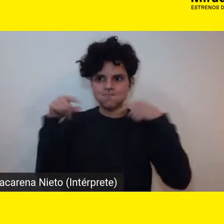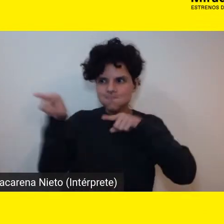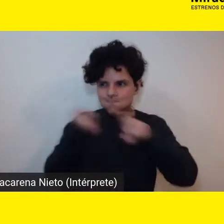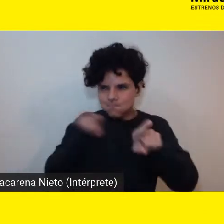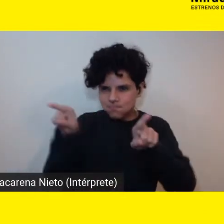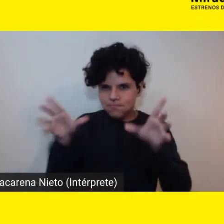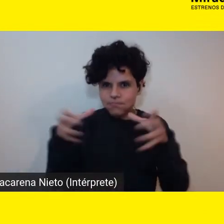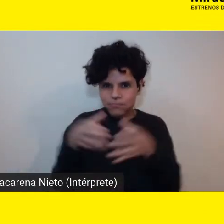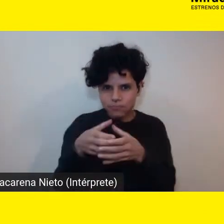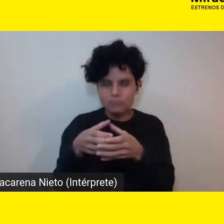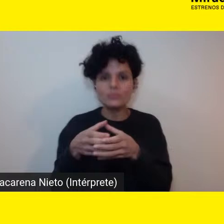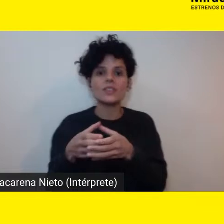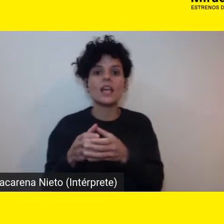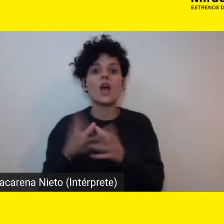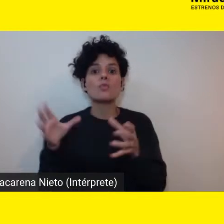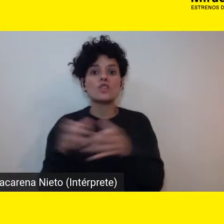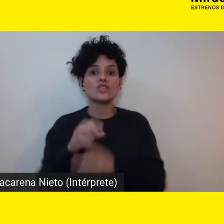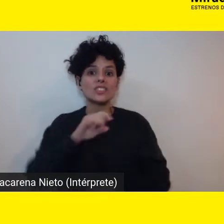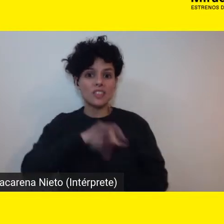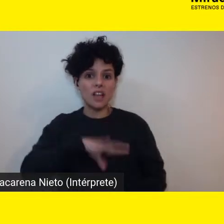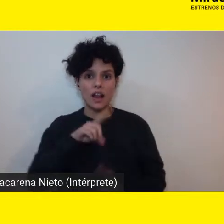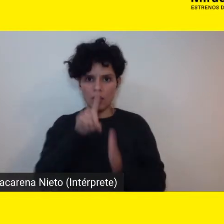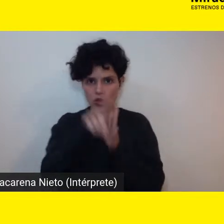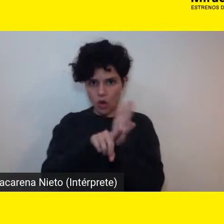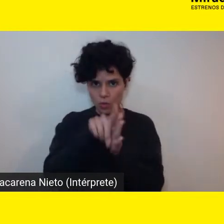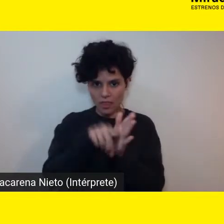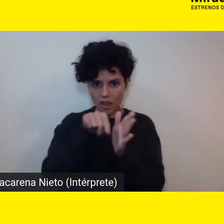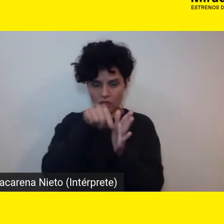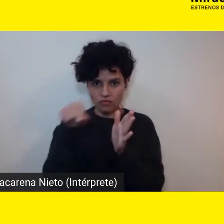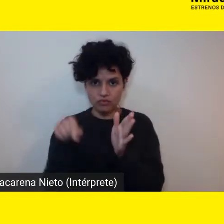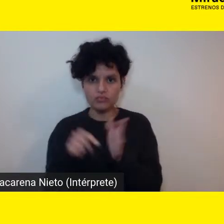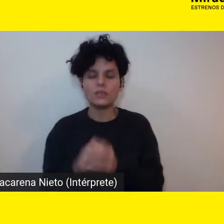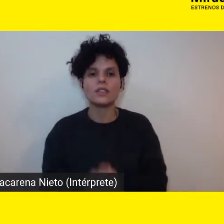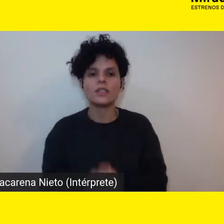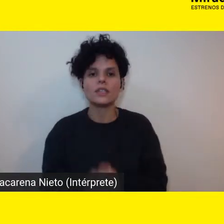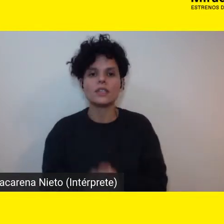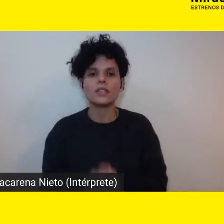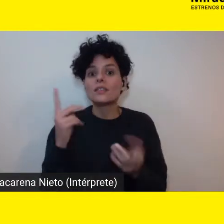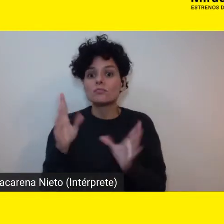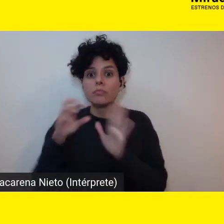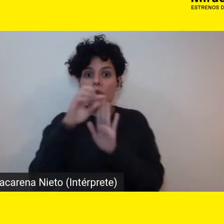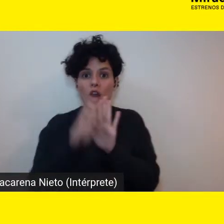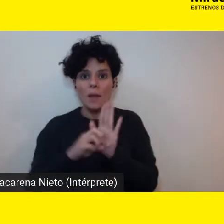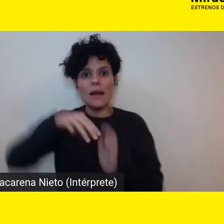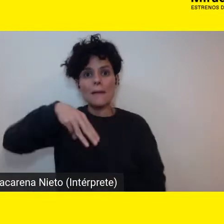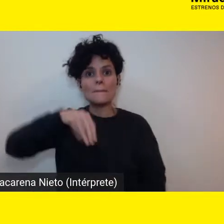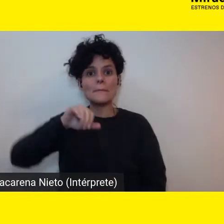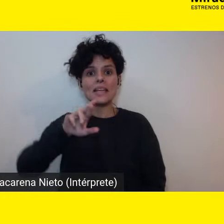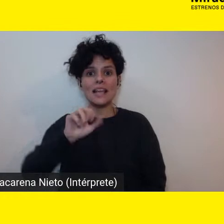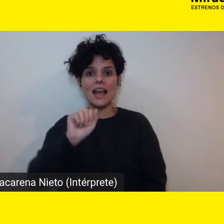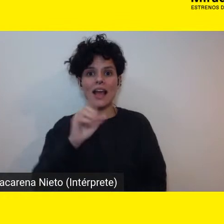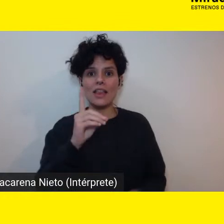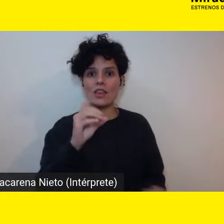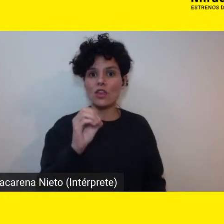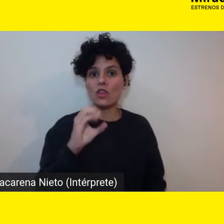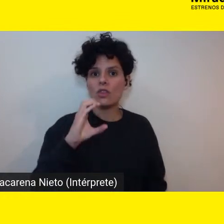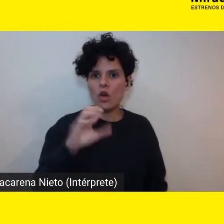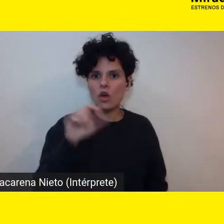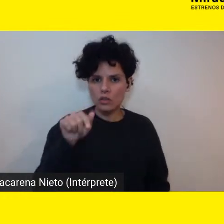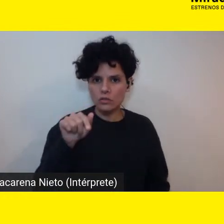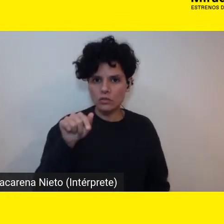del Documental y el programa Miradoc, que estrena